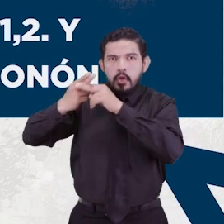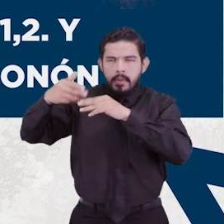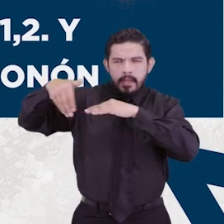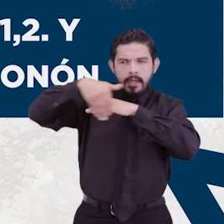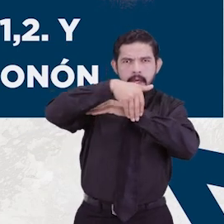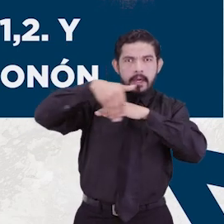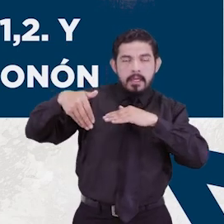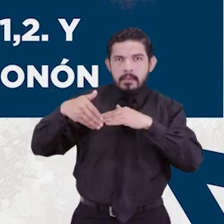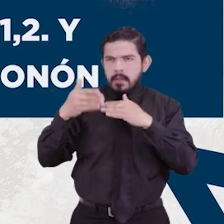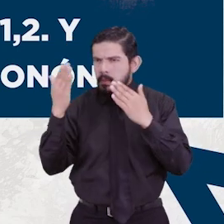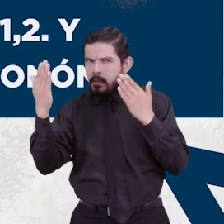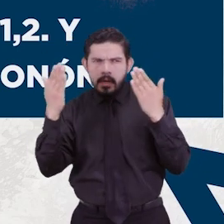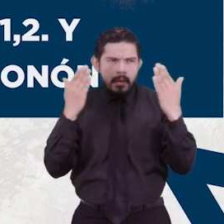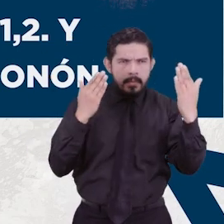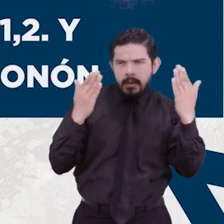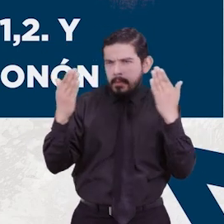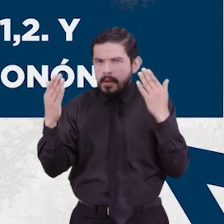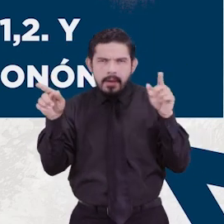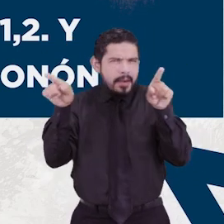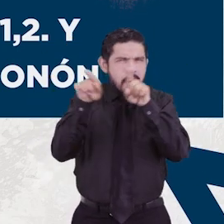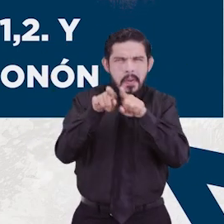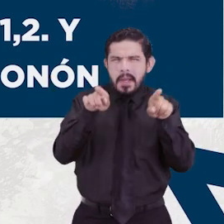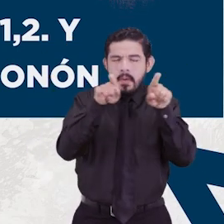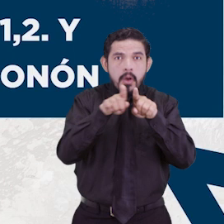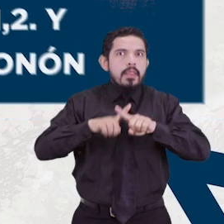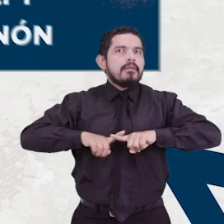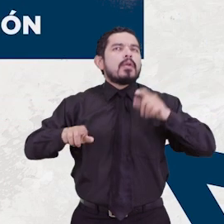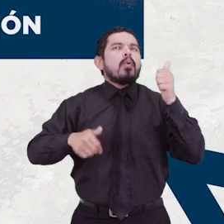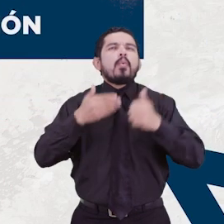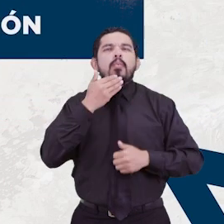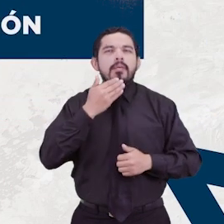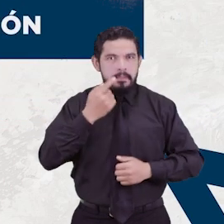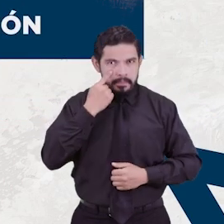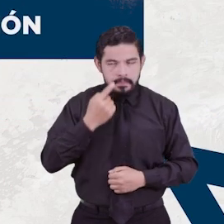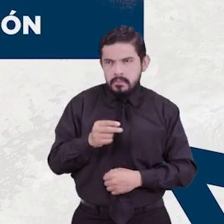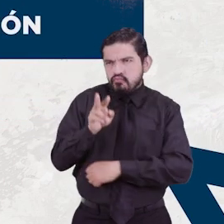nombres y direcciones. Comparalas para verificar si son iguales o distintas.